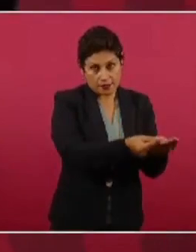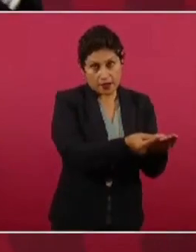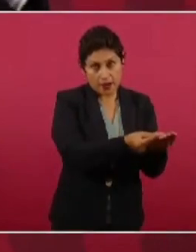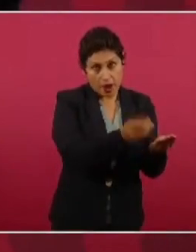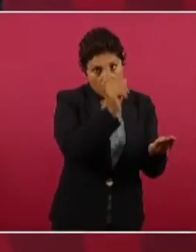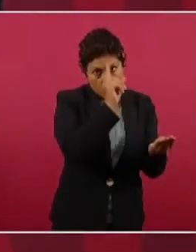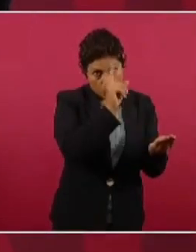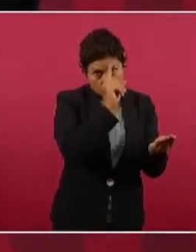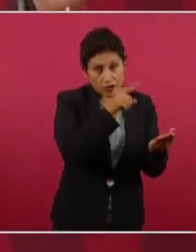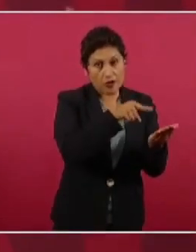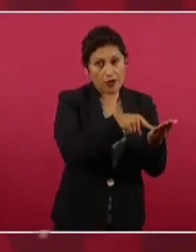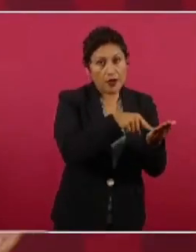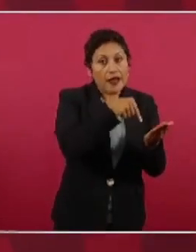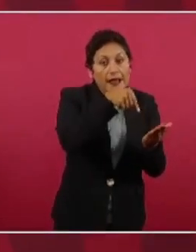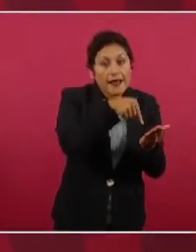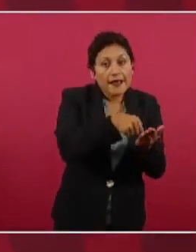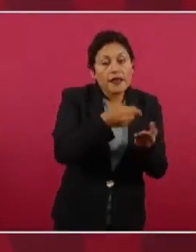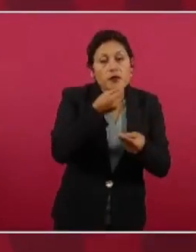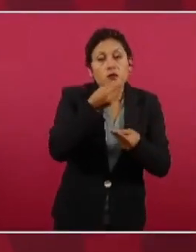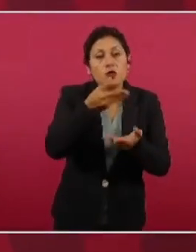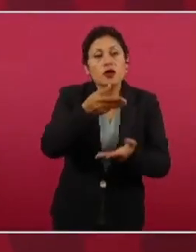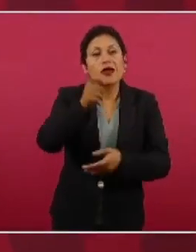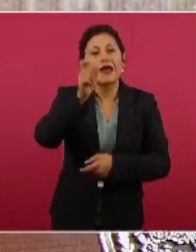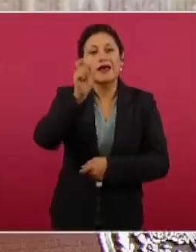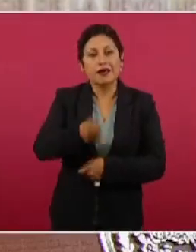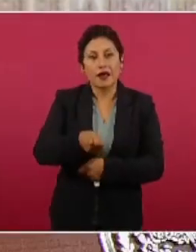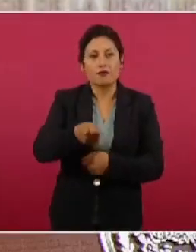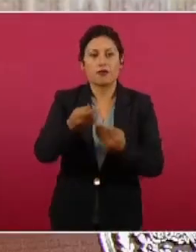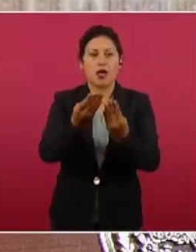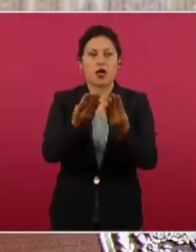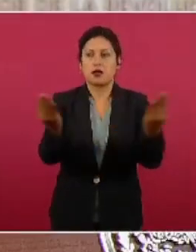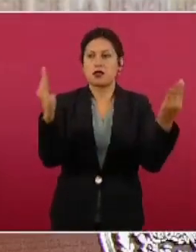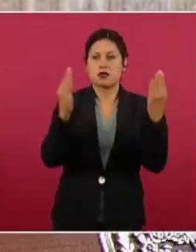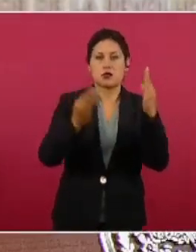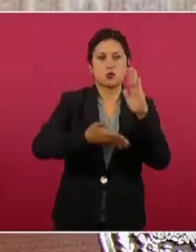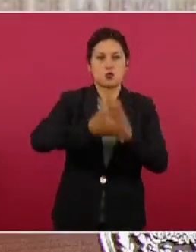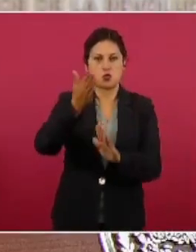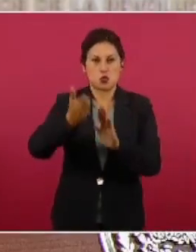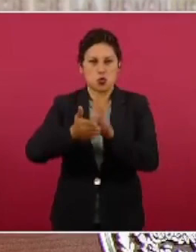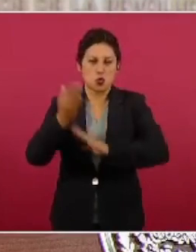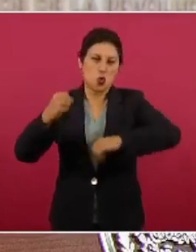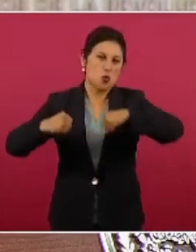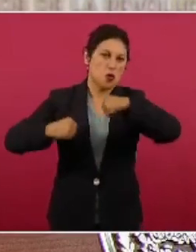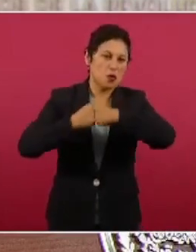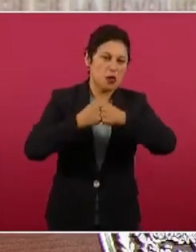incluso lo del muro y todo lo demás. Durante el tiempo que